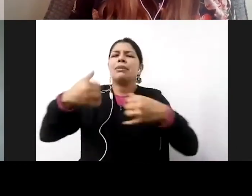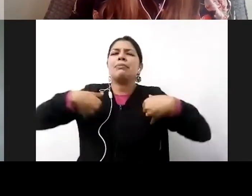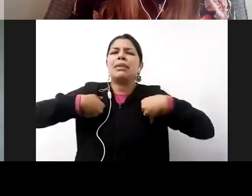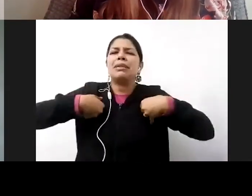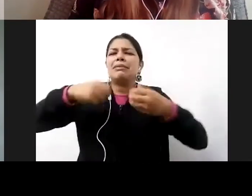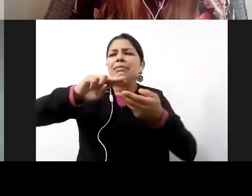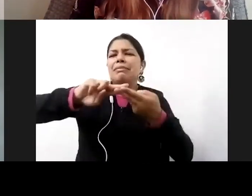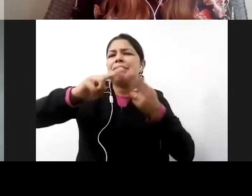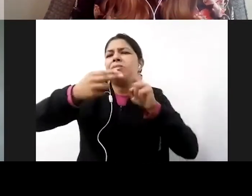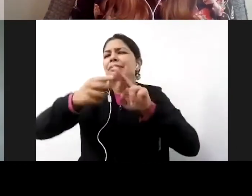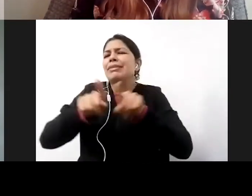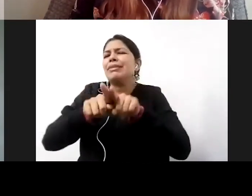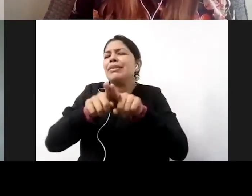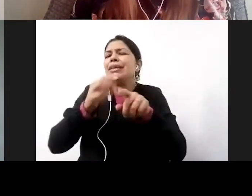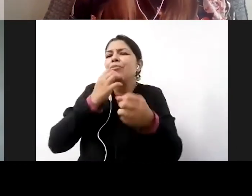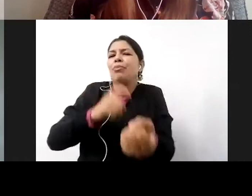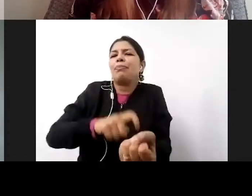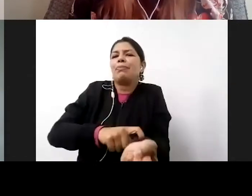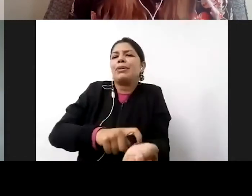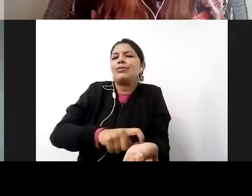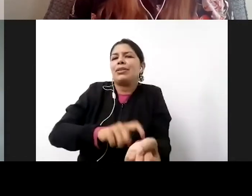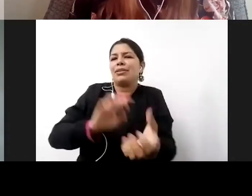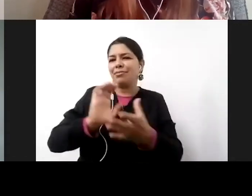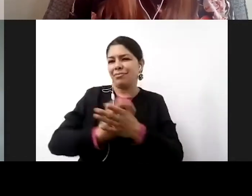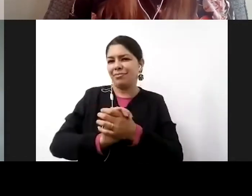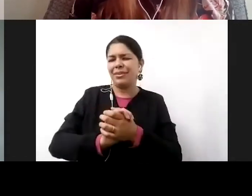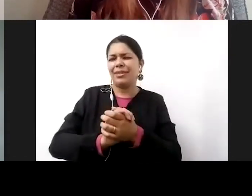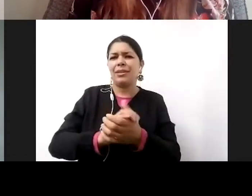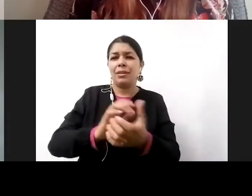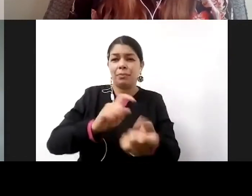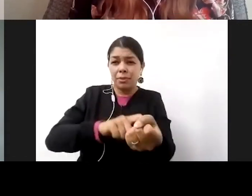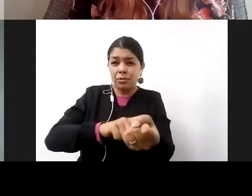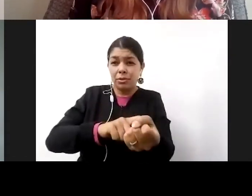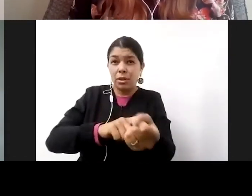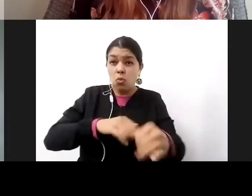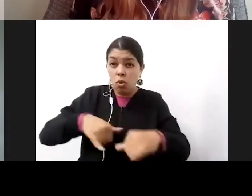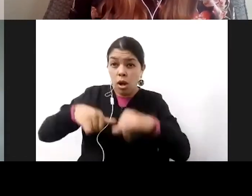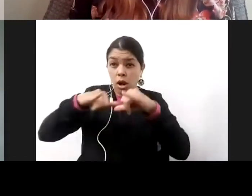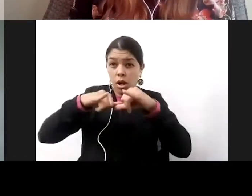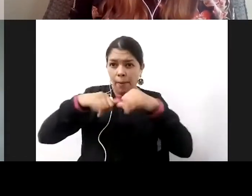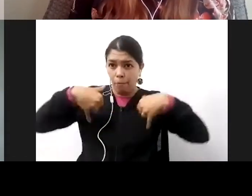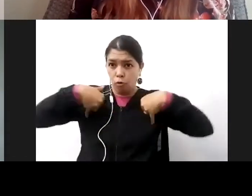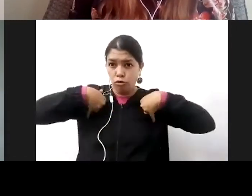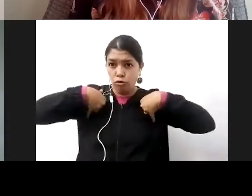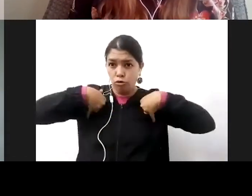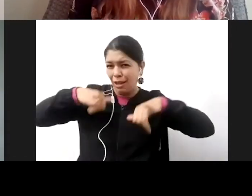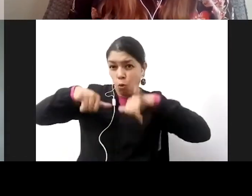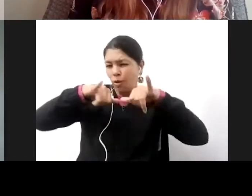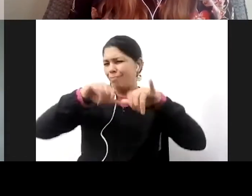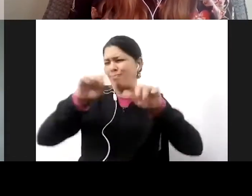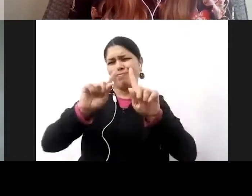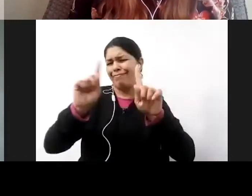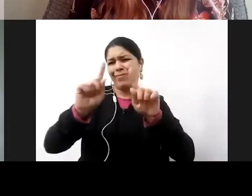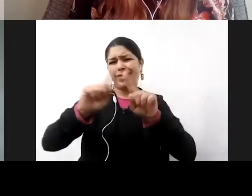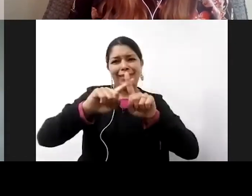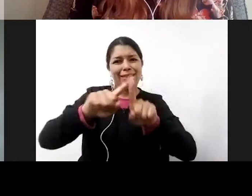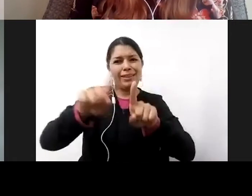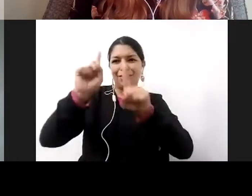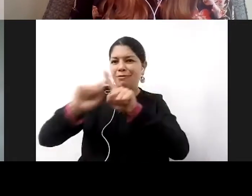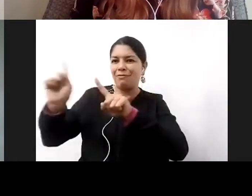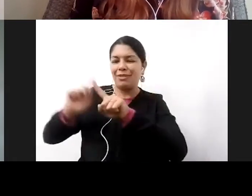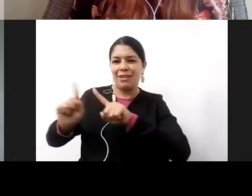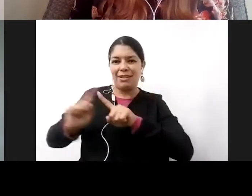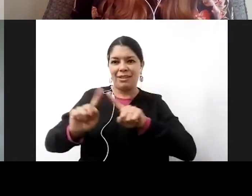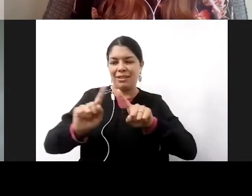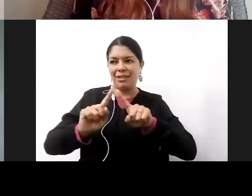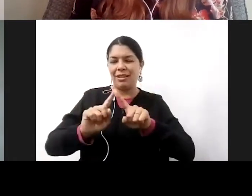es única, cada mochila es diferente, no hay ninguna mochila igual. Y esto lo que nos va a ayudar a entender o lo que nos enseña es